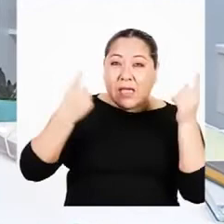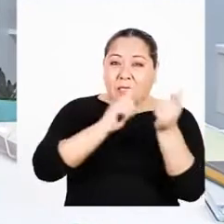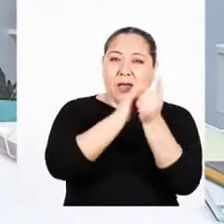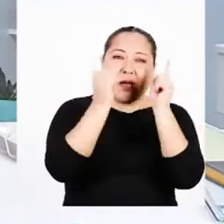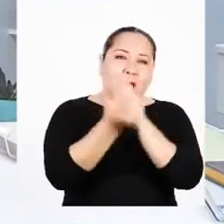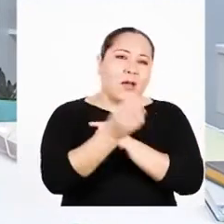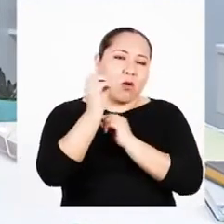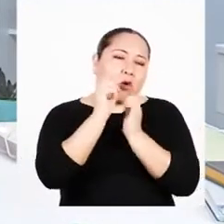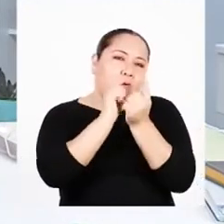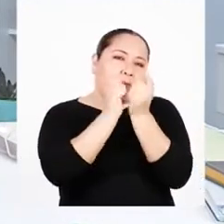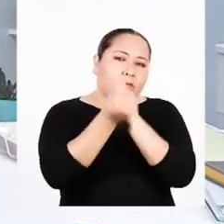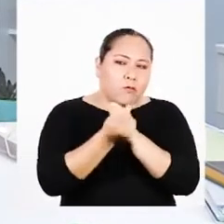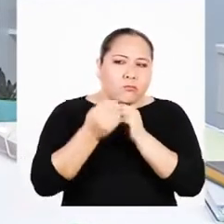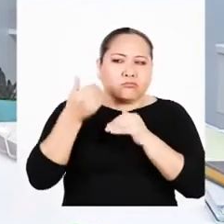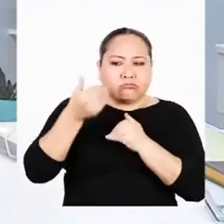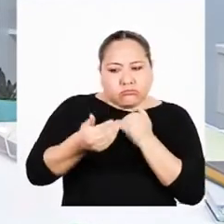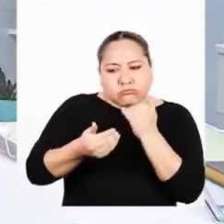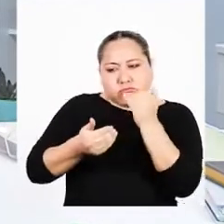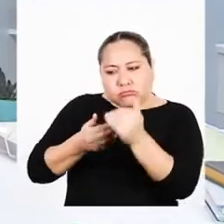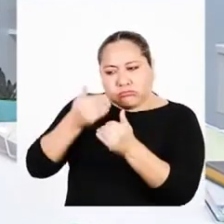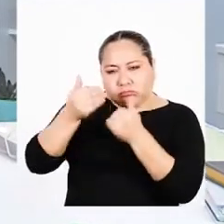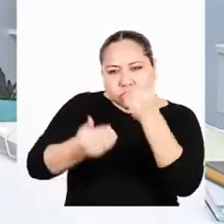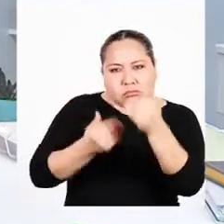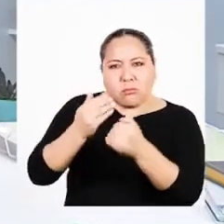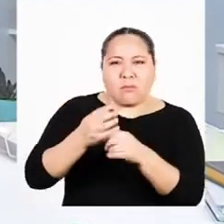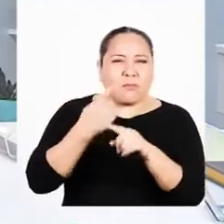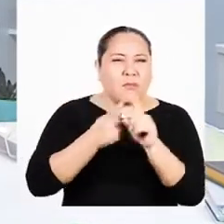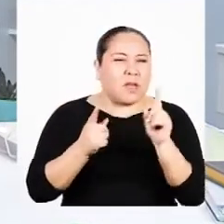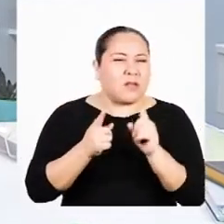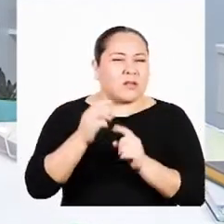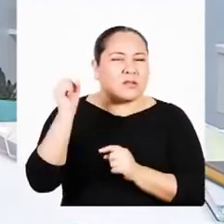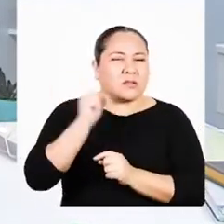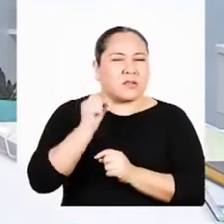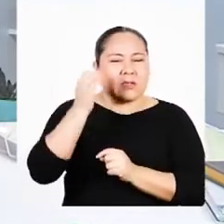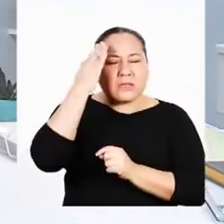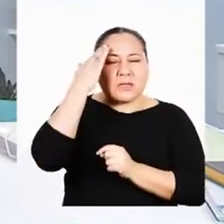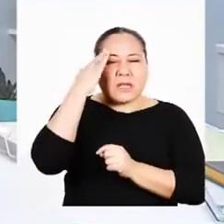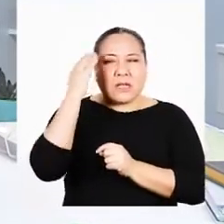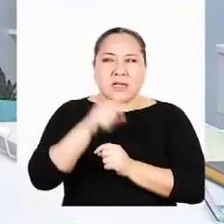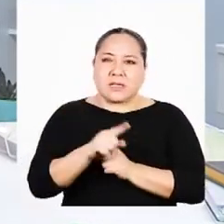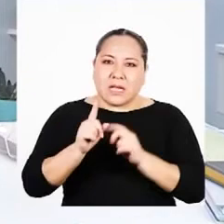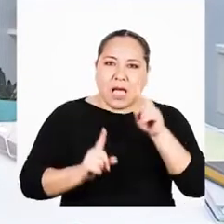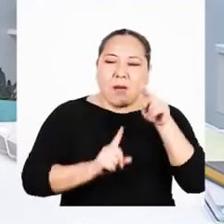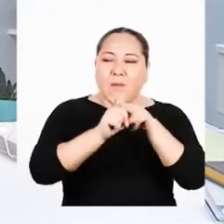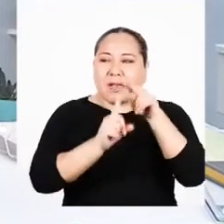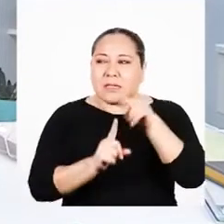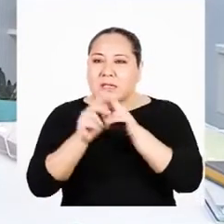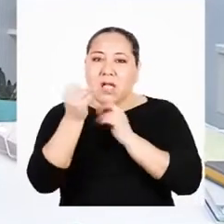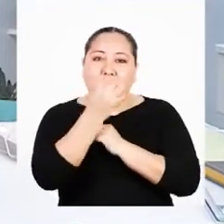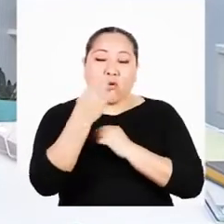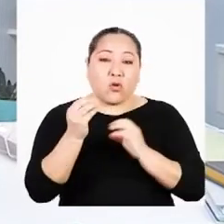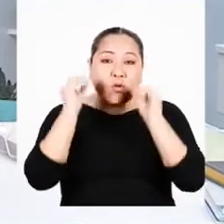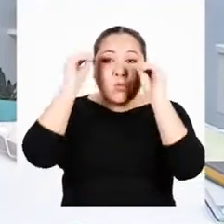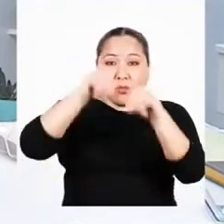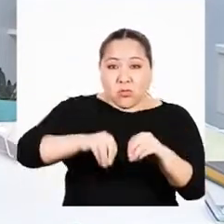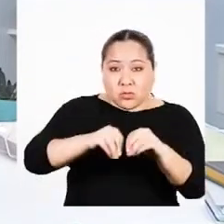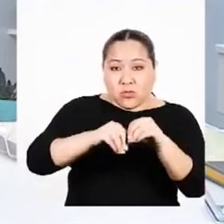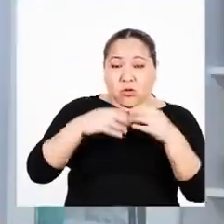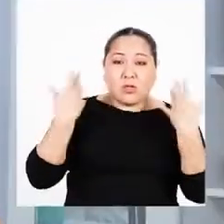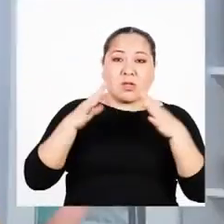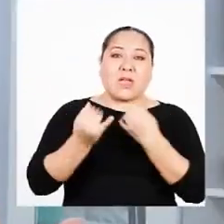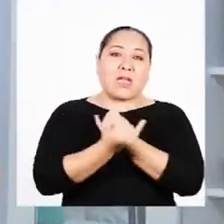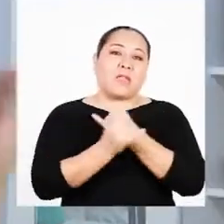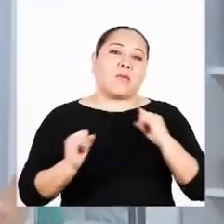o transformaciones requieren su tiempo, pero estoy segura de que sí se dieron algunos con el establecimiento de la